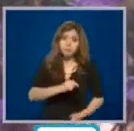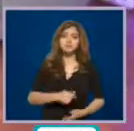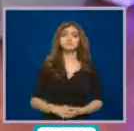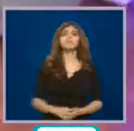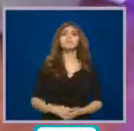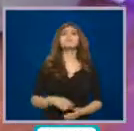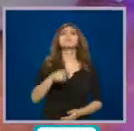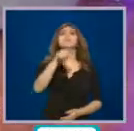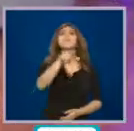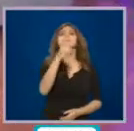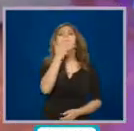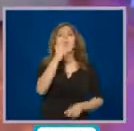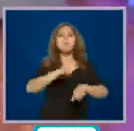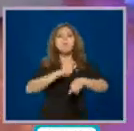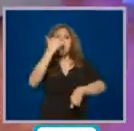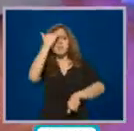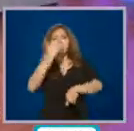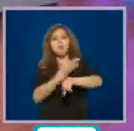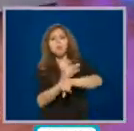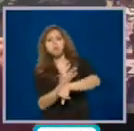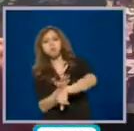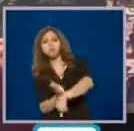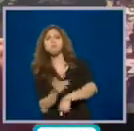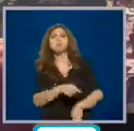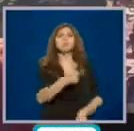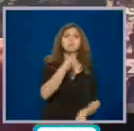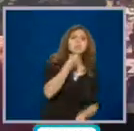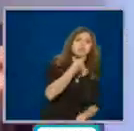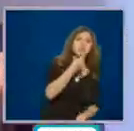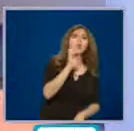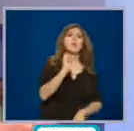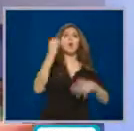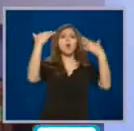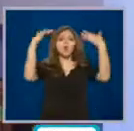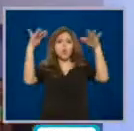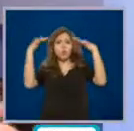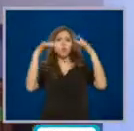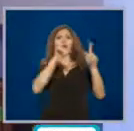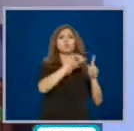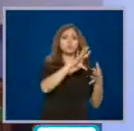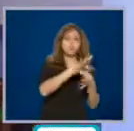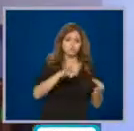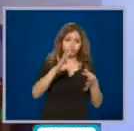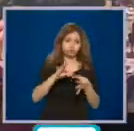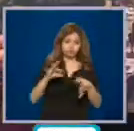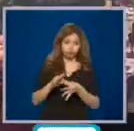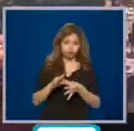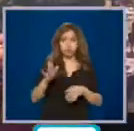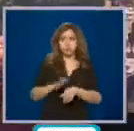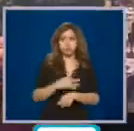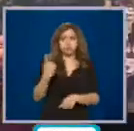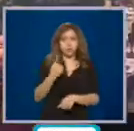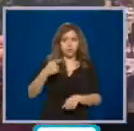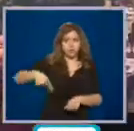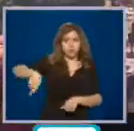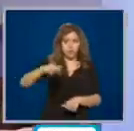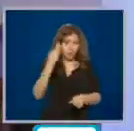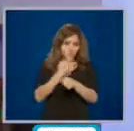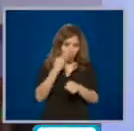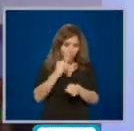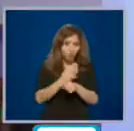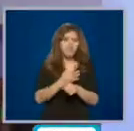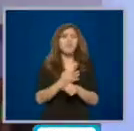debemos de dormir? Pues los niños y los adultos, niños de qué edad a qué edad y los adultos, porque definitivamente también